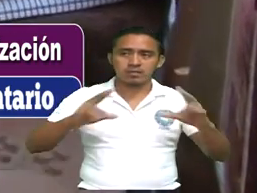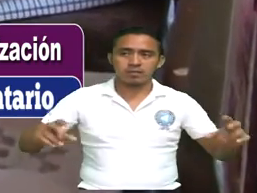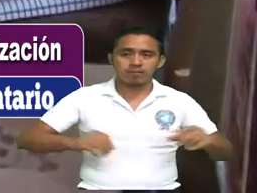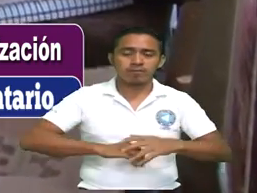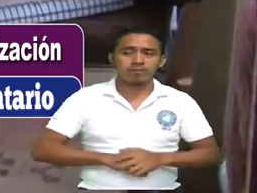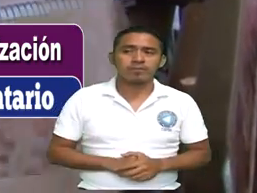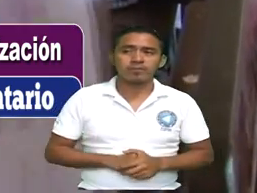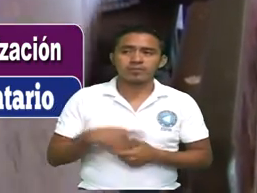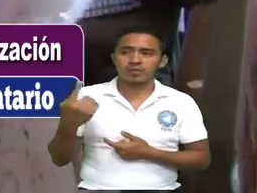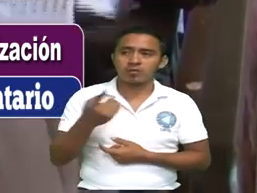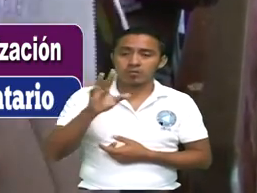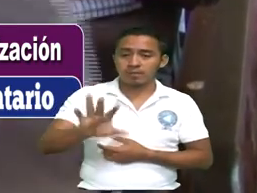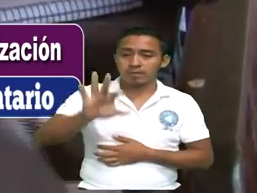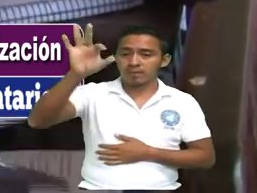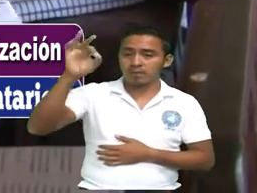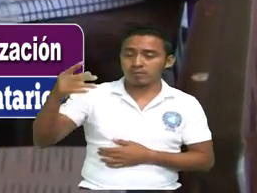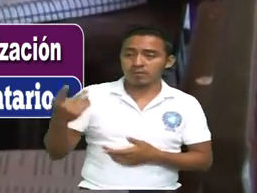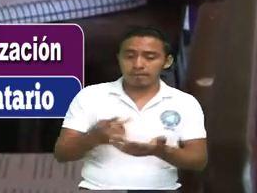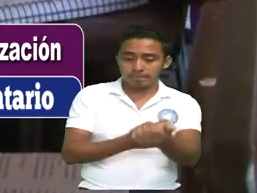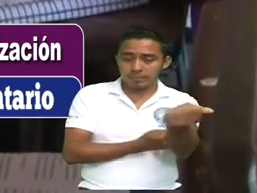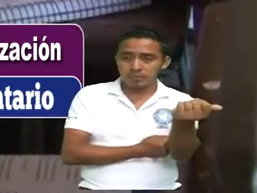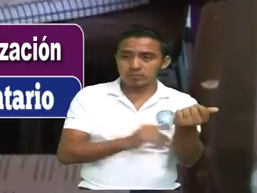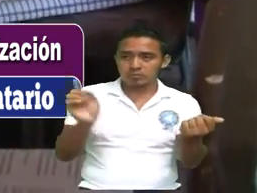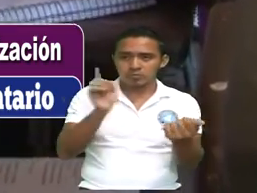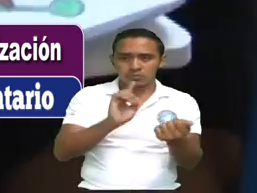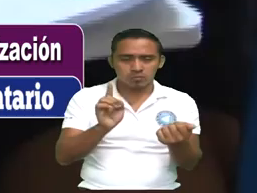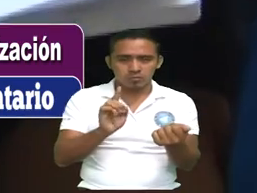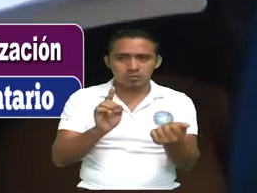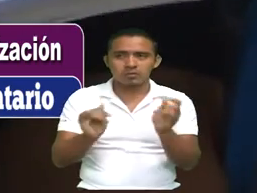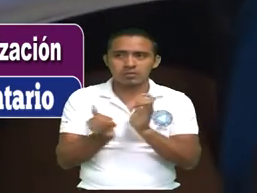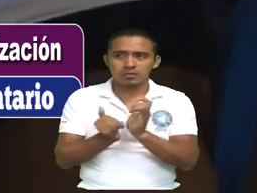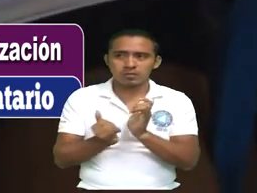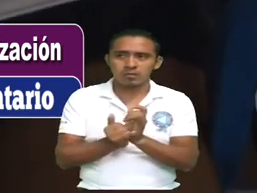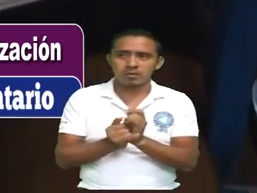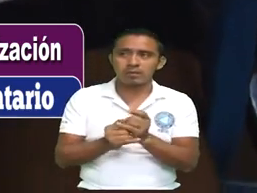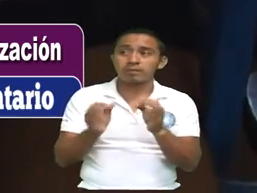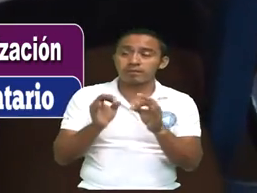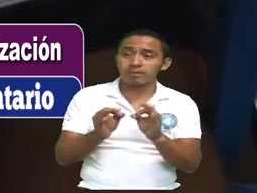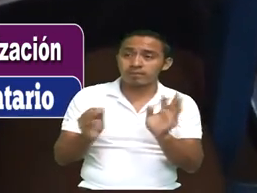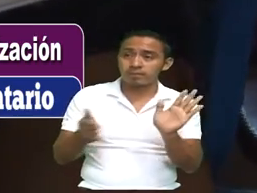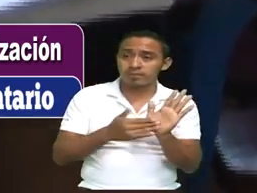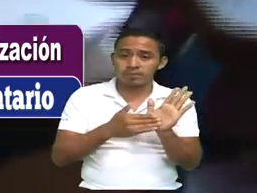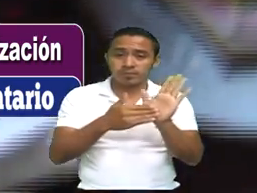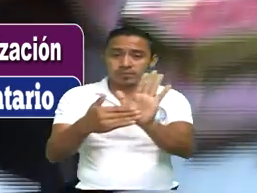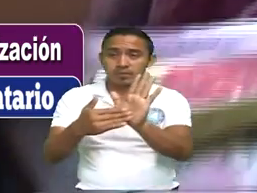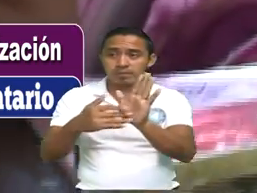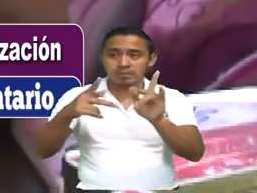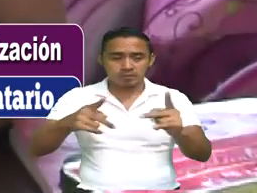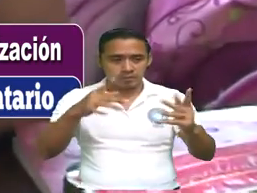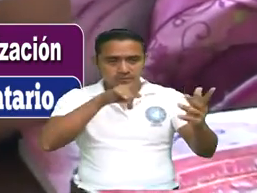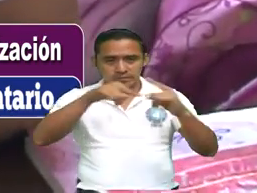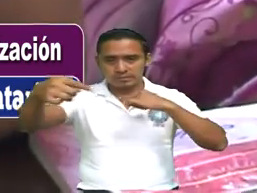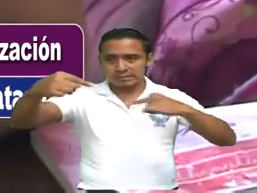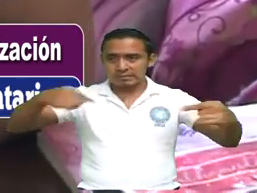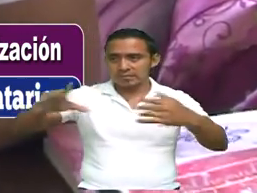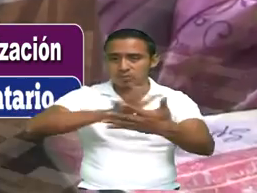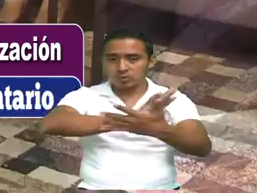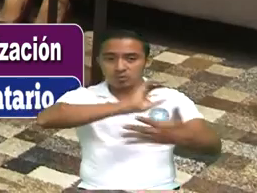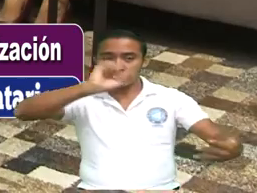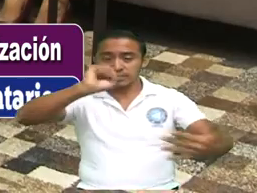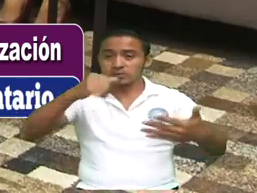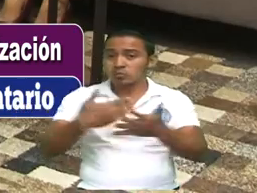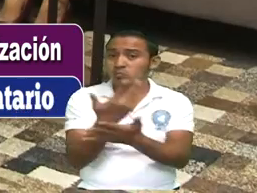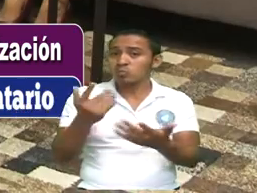además no solo es escoger el mejor proyecto, sino entiendo que esto va a estar disponible para que todas esas estrategias